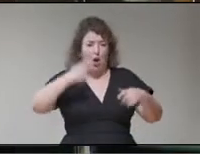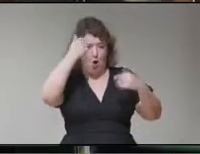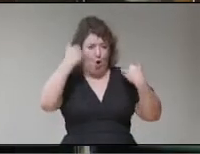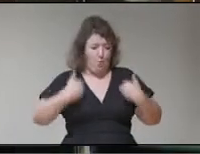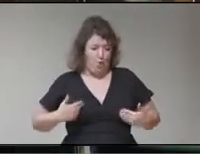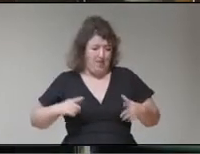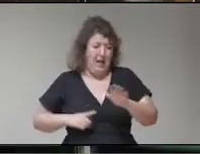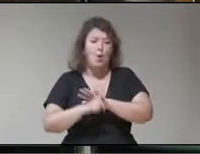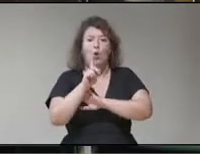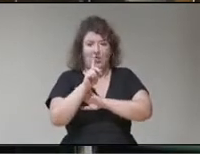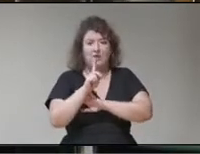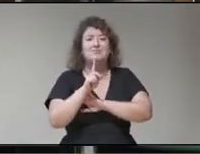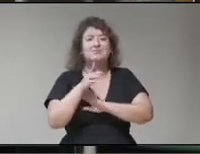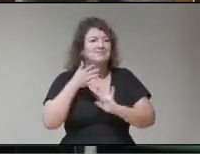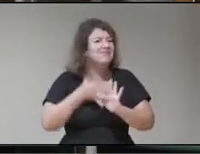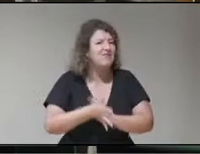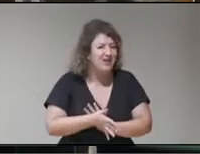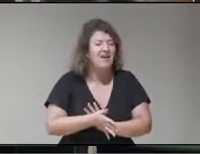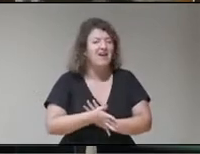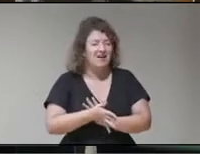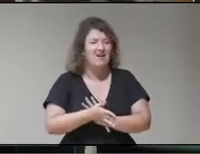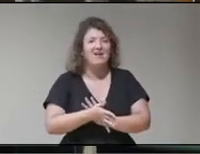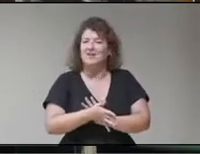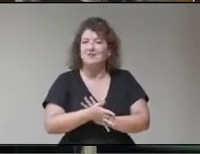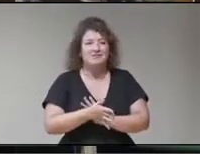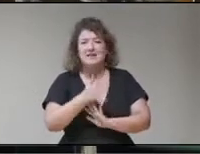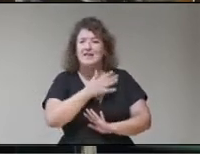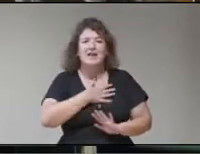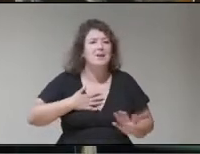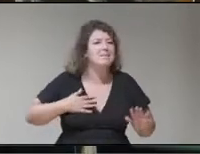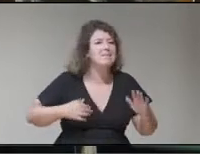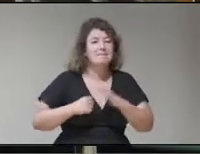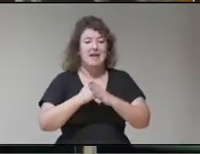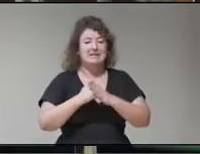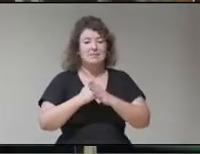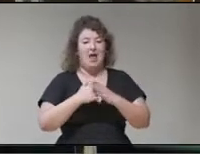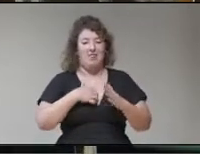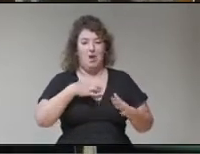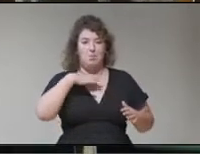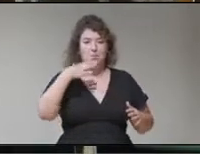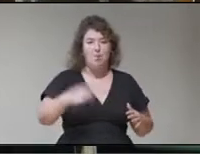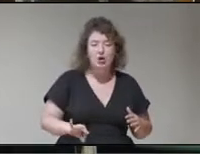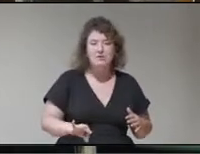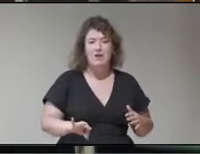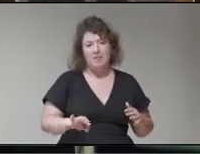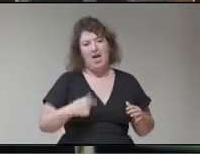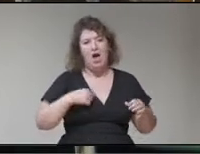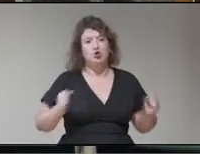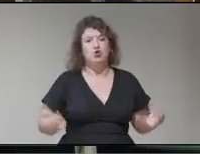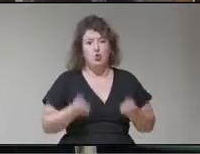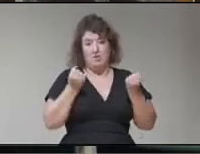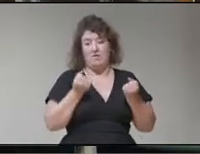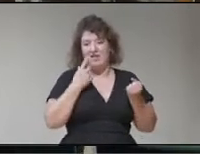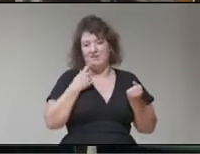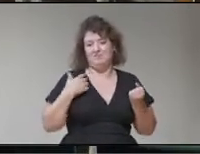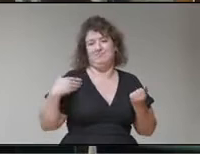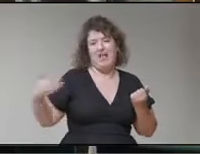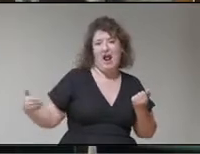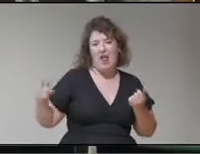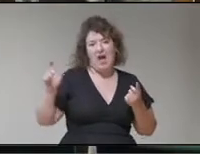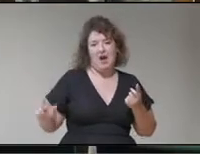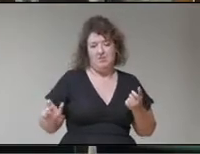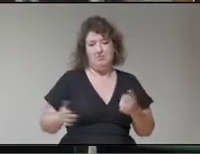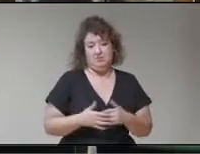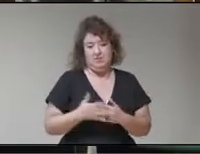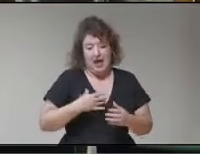evolutiva, pues lógicamente maximizas las posibilidades de supervivencia y también con ella de supervivencia de la